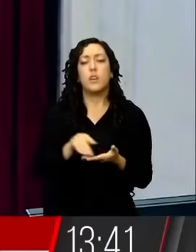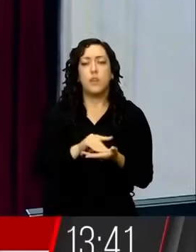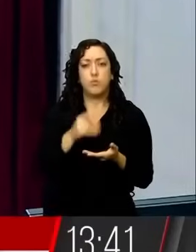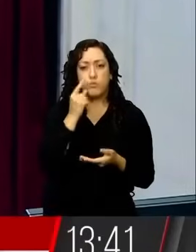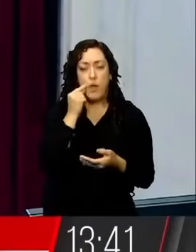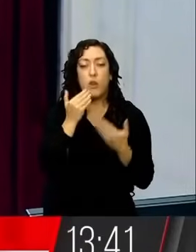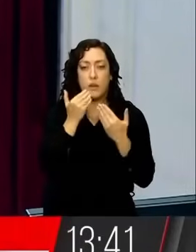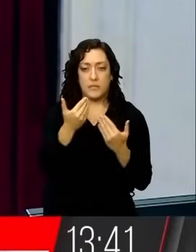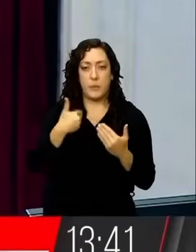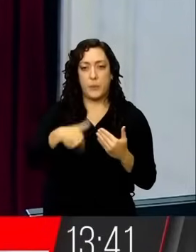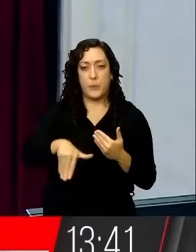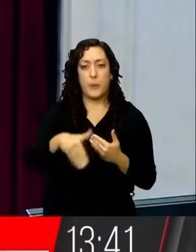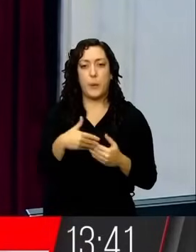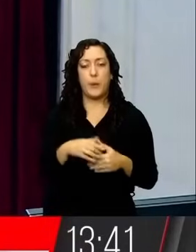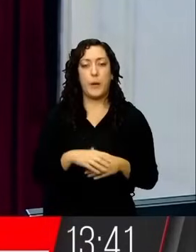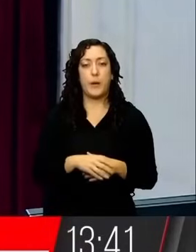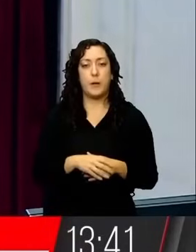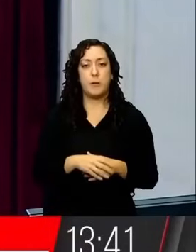escuchamos.